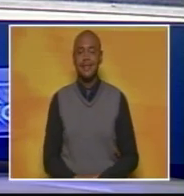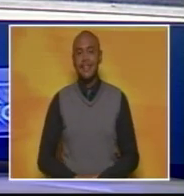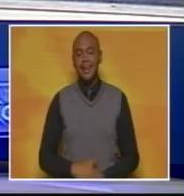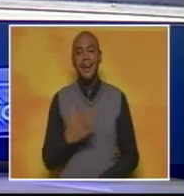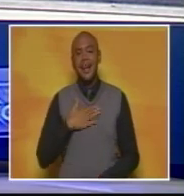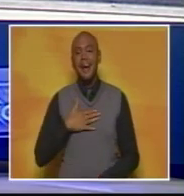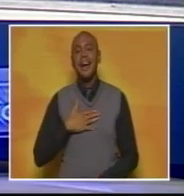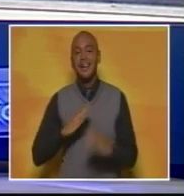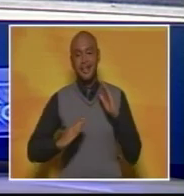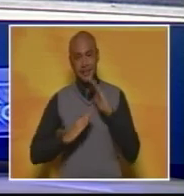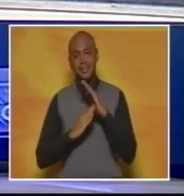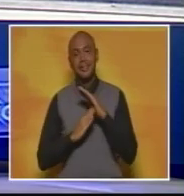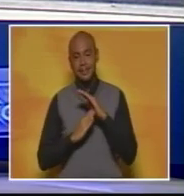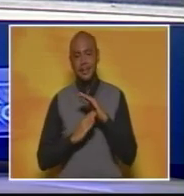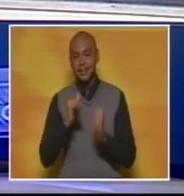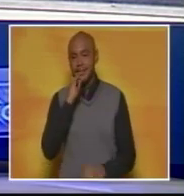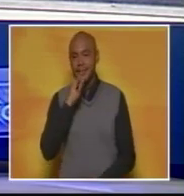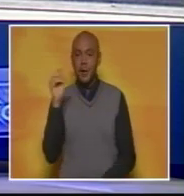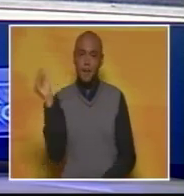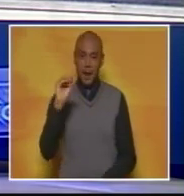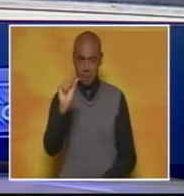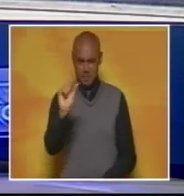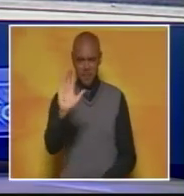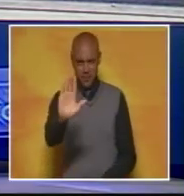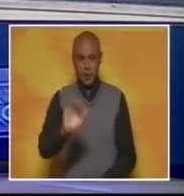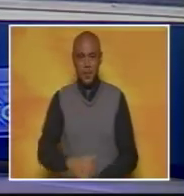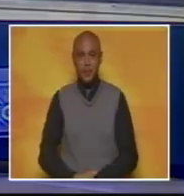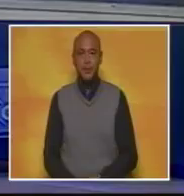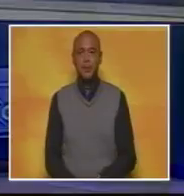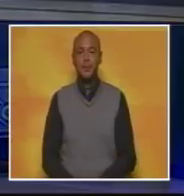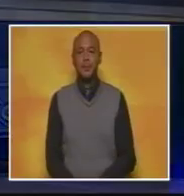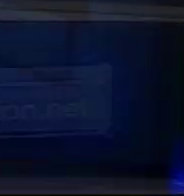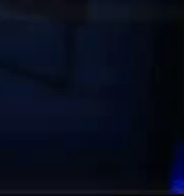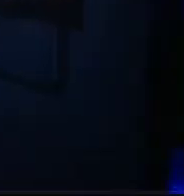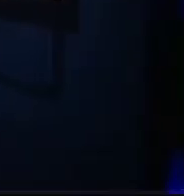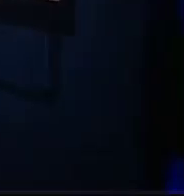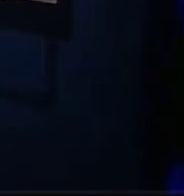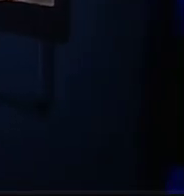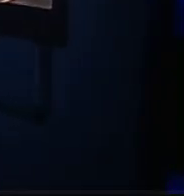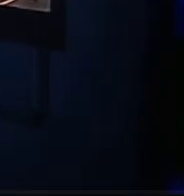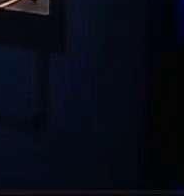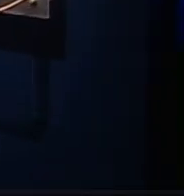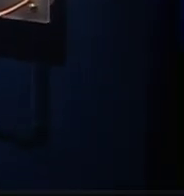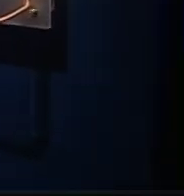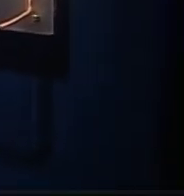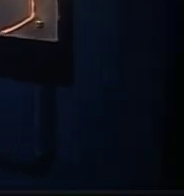una nueva pausa. Al regreso, más información. No se aparten, ya volvemos.